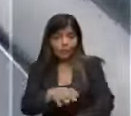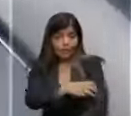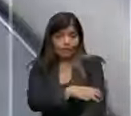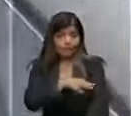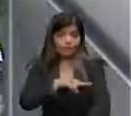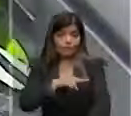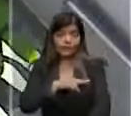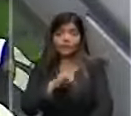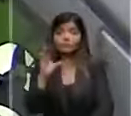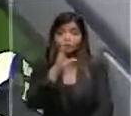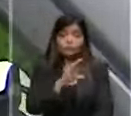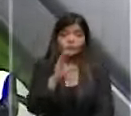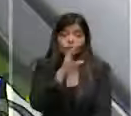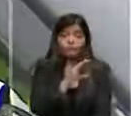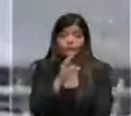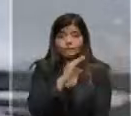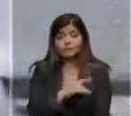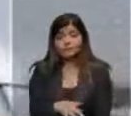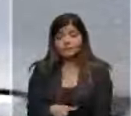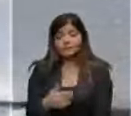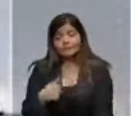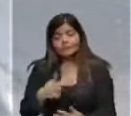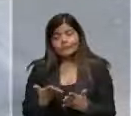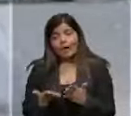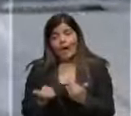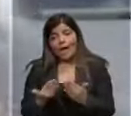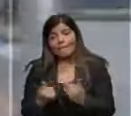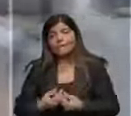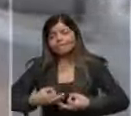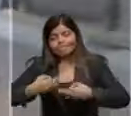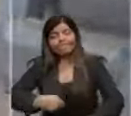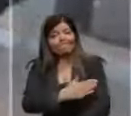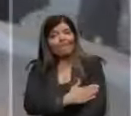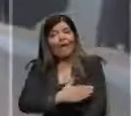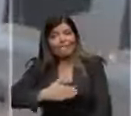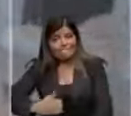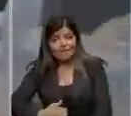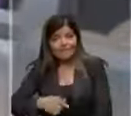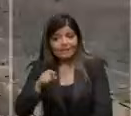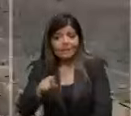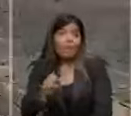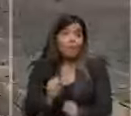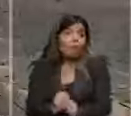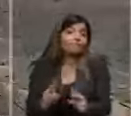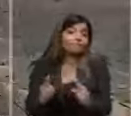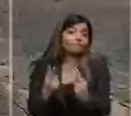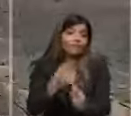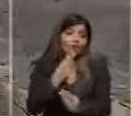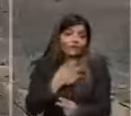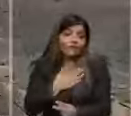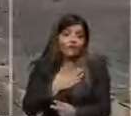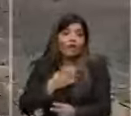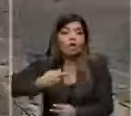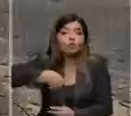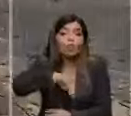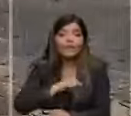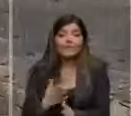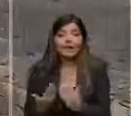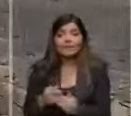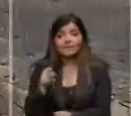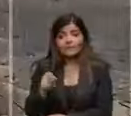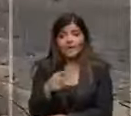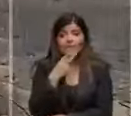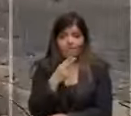Valparaíso. Pues tenemos la esperanza, tenemos la convicción de que ella puede estar viva. Nuestra esperanza es que ella esté